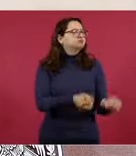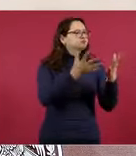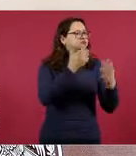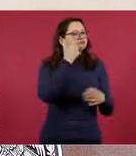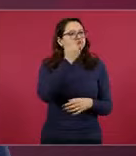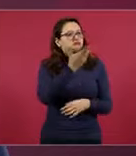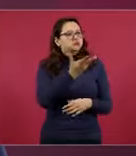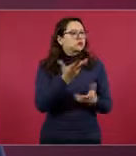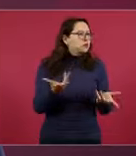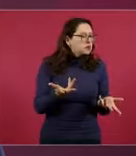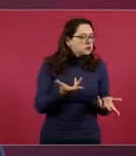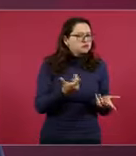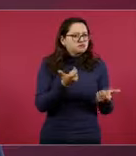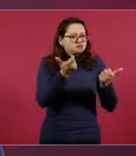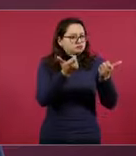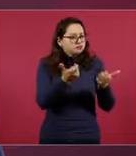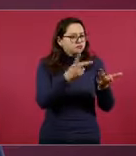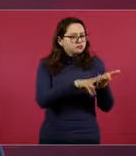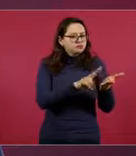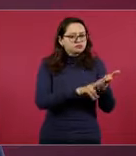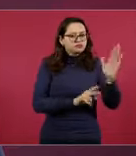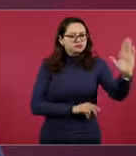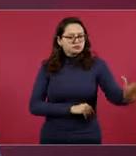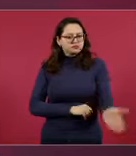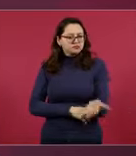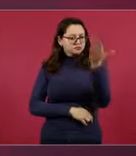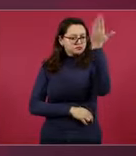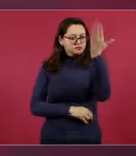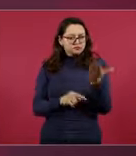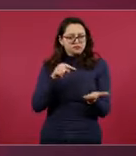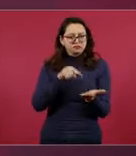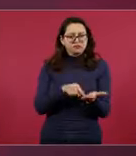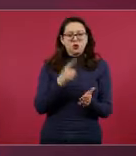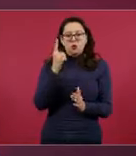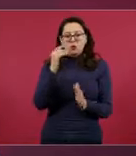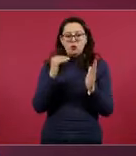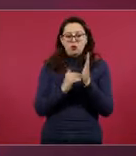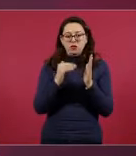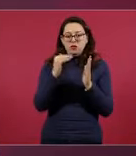manera y el costo del mismo, y ofreció el inmueble en